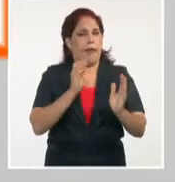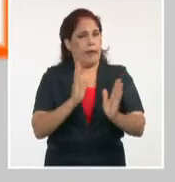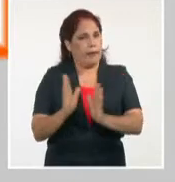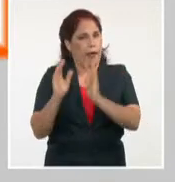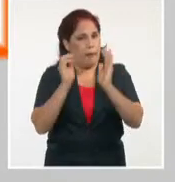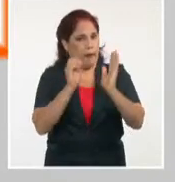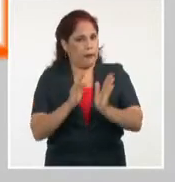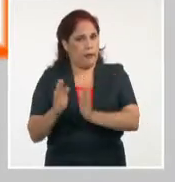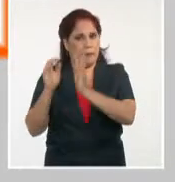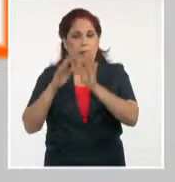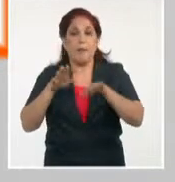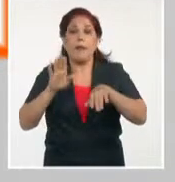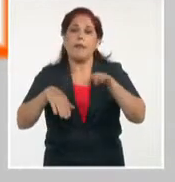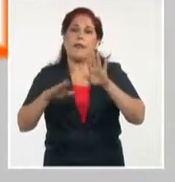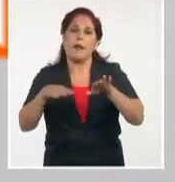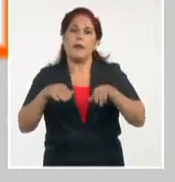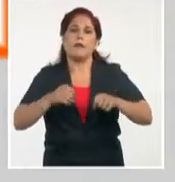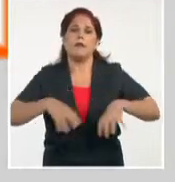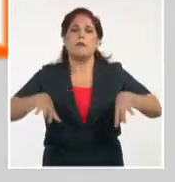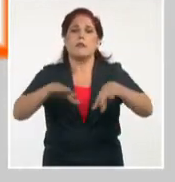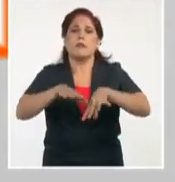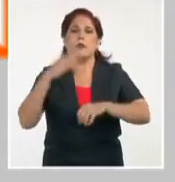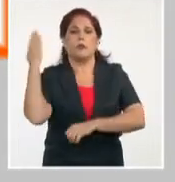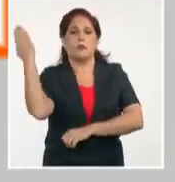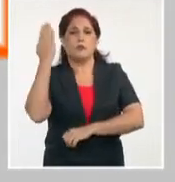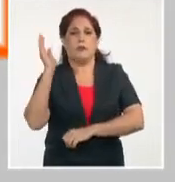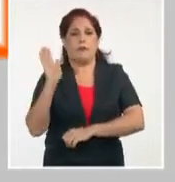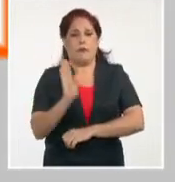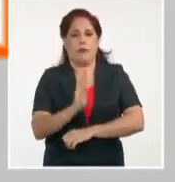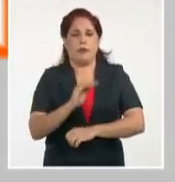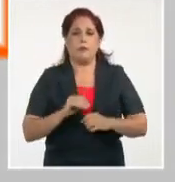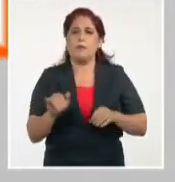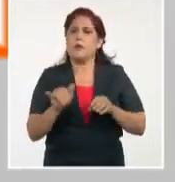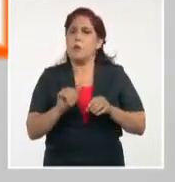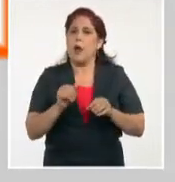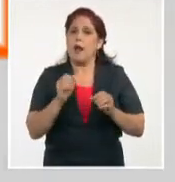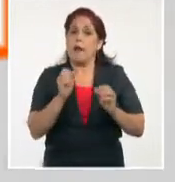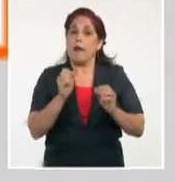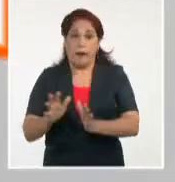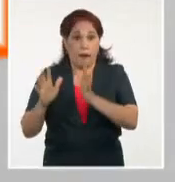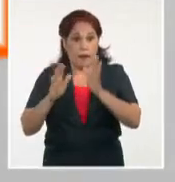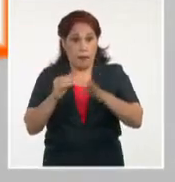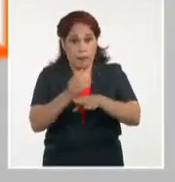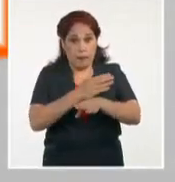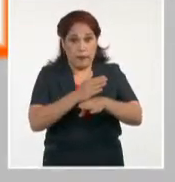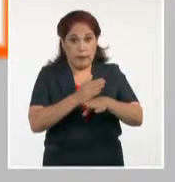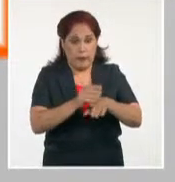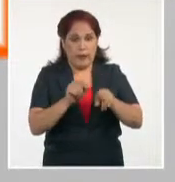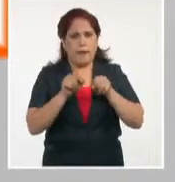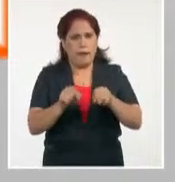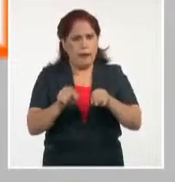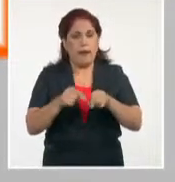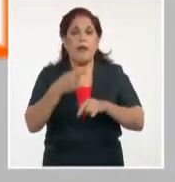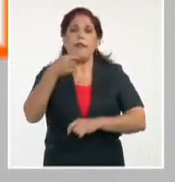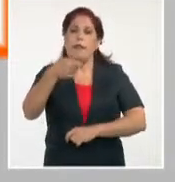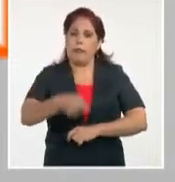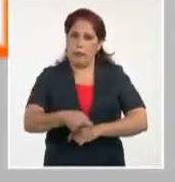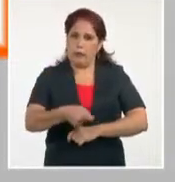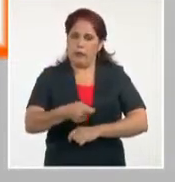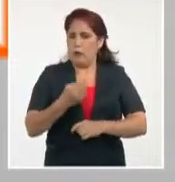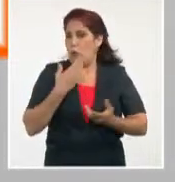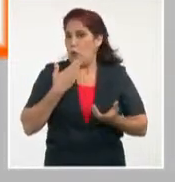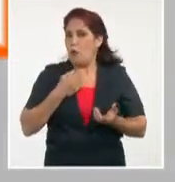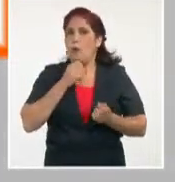establecidas según la situación que estaba existiendo el país. Así como se van estableciendo también unas decisiones acerca de cuando se vaya